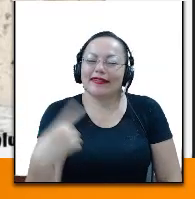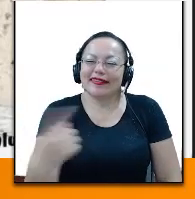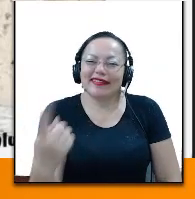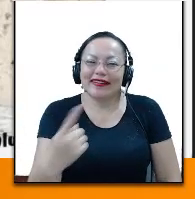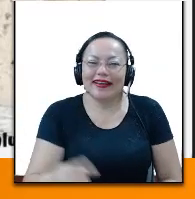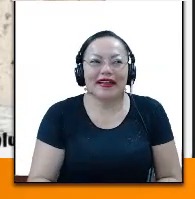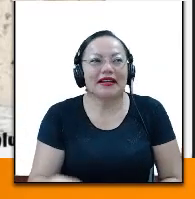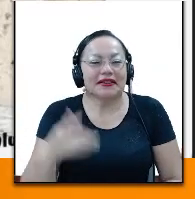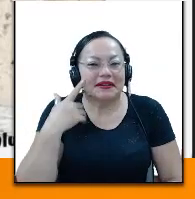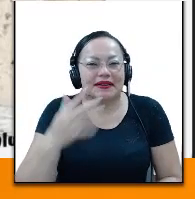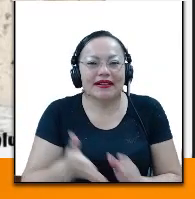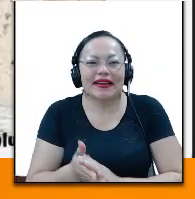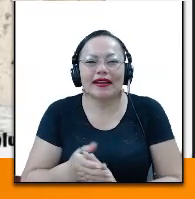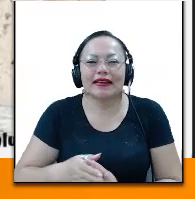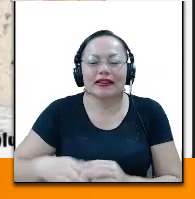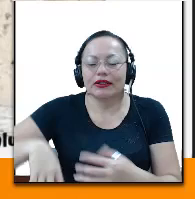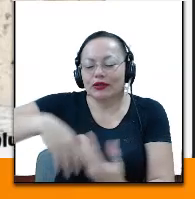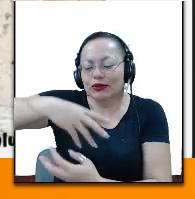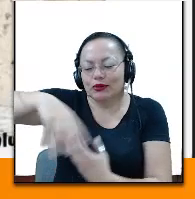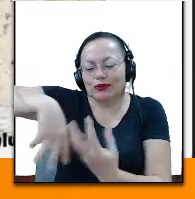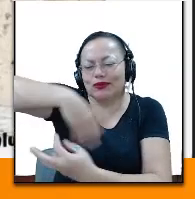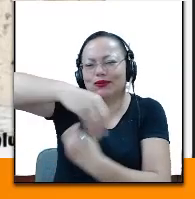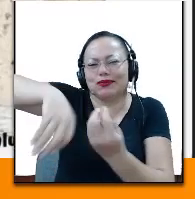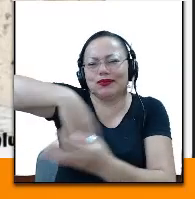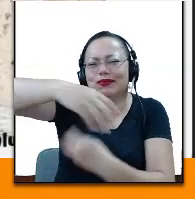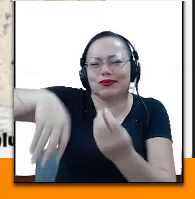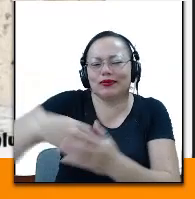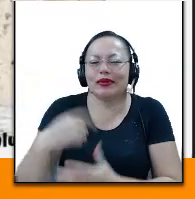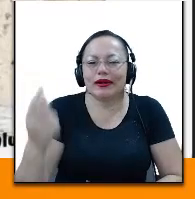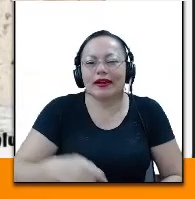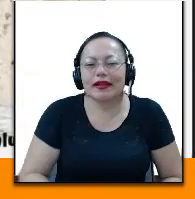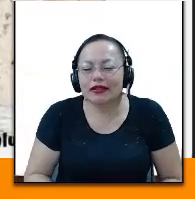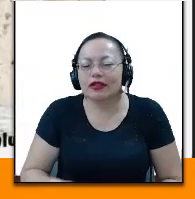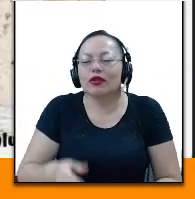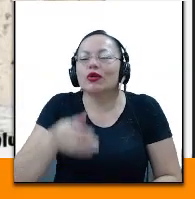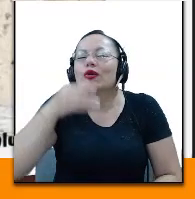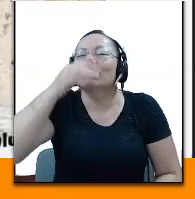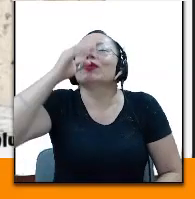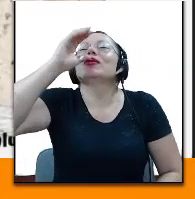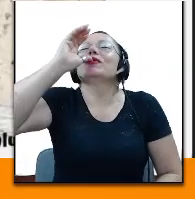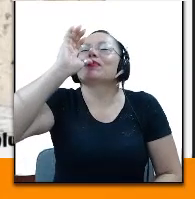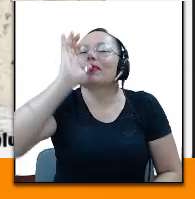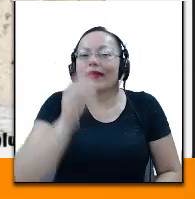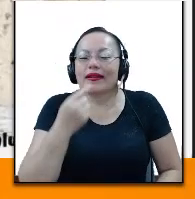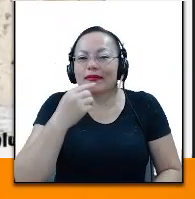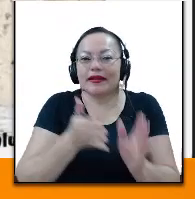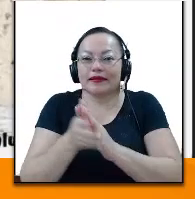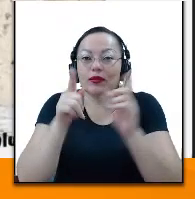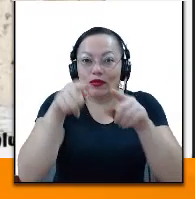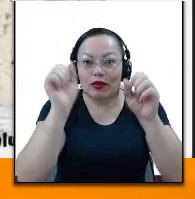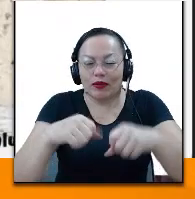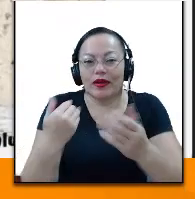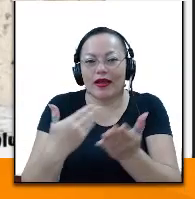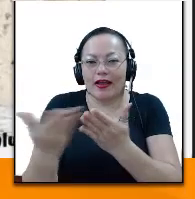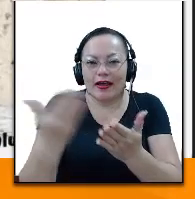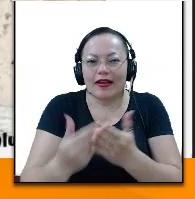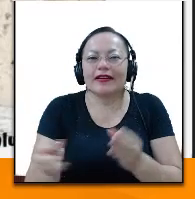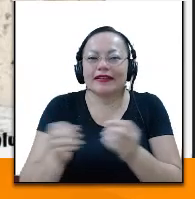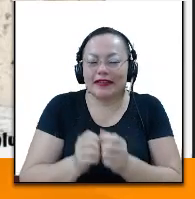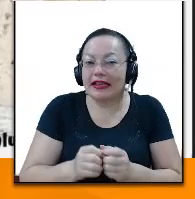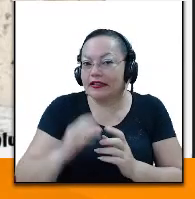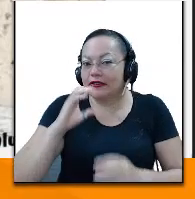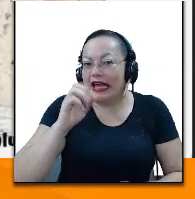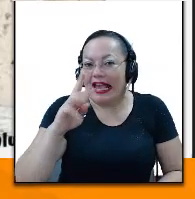como la mezcla sorbeta. Y ya lo envasamos. Si es gustable, pueden comprar una crema chantilly,